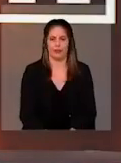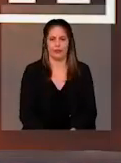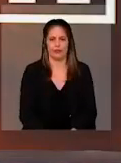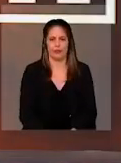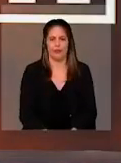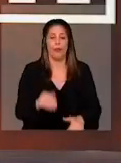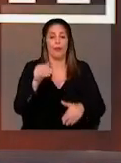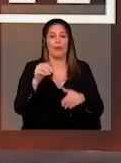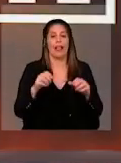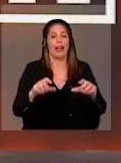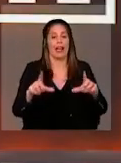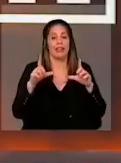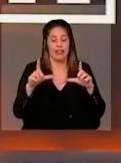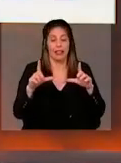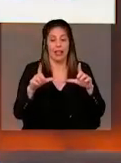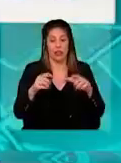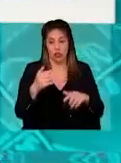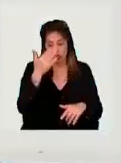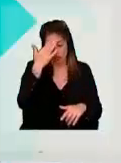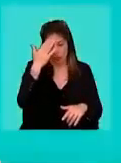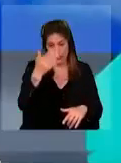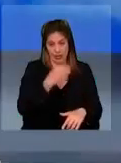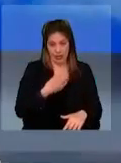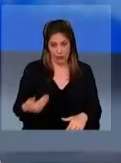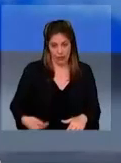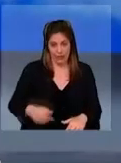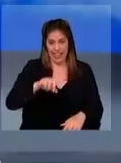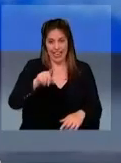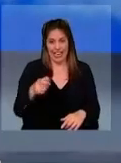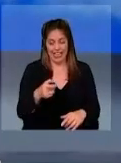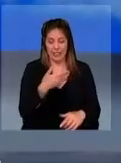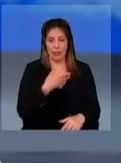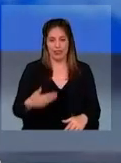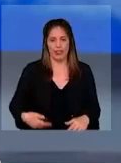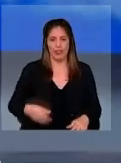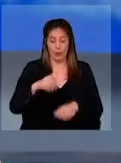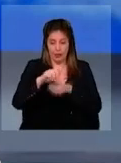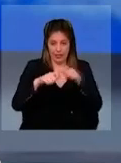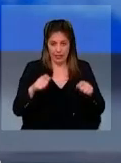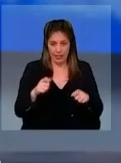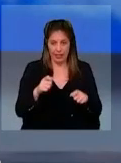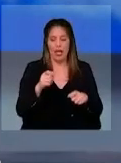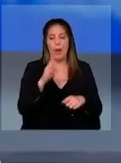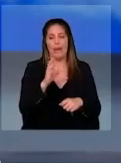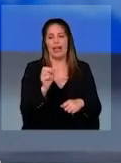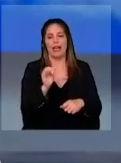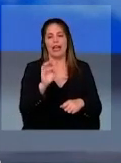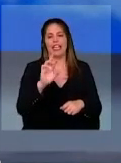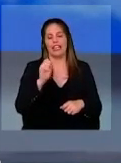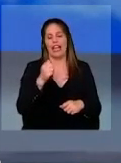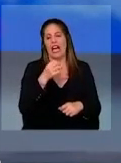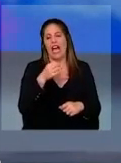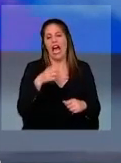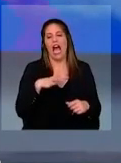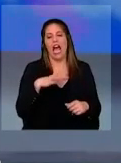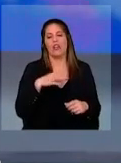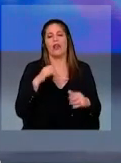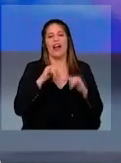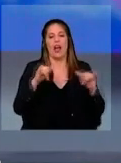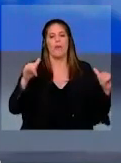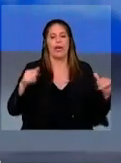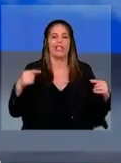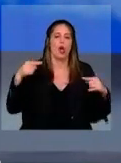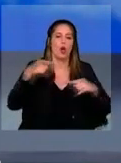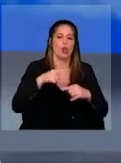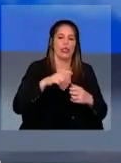Para el candidato del Frente de la Presidencia del Frente Amplio y expresidente del PIC-CNT, Fernando Pereira, existe una campaña antisindical